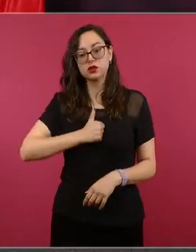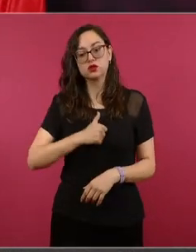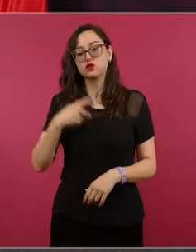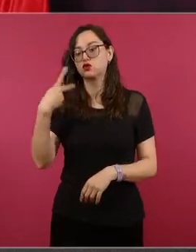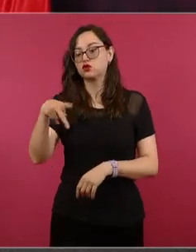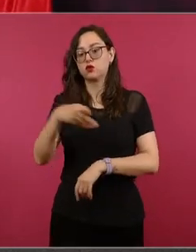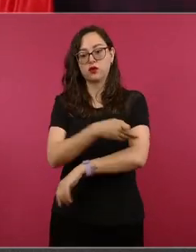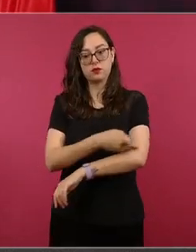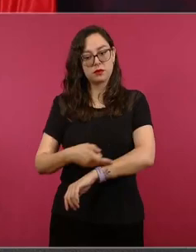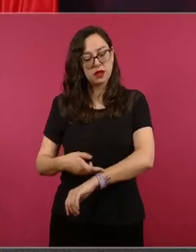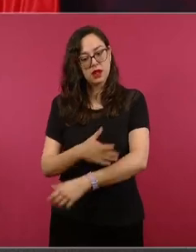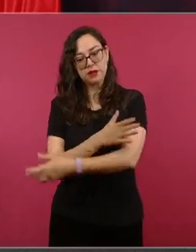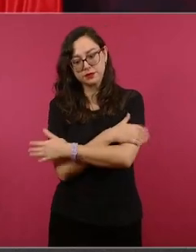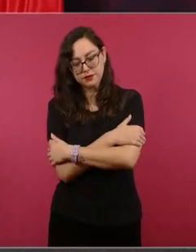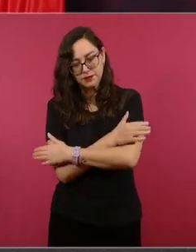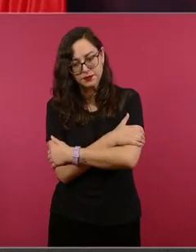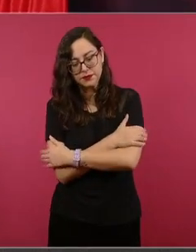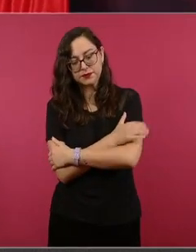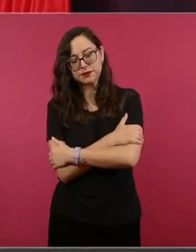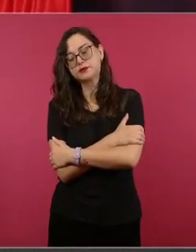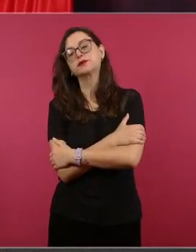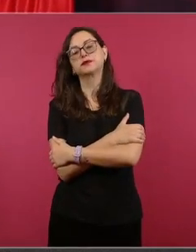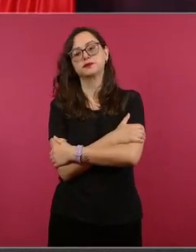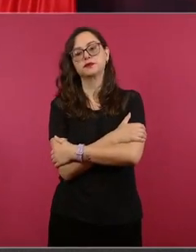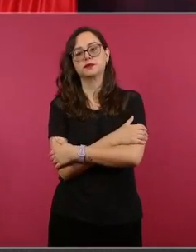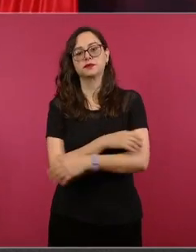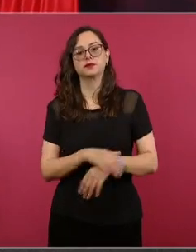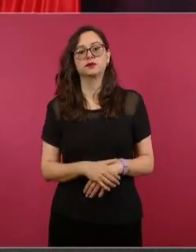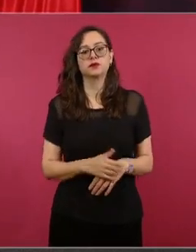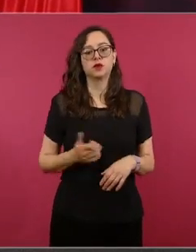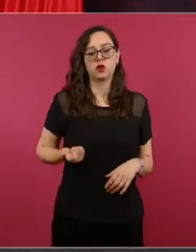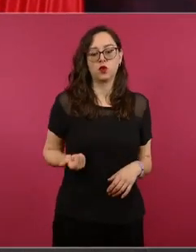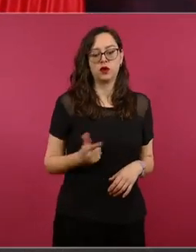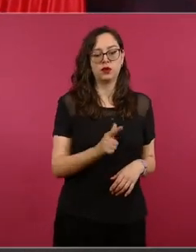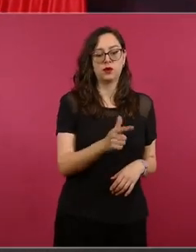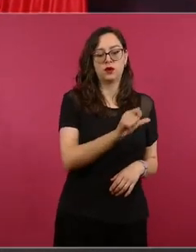De Guanajuato, que iban a Chalma.